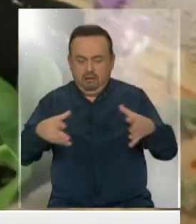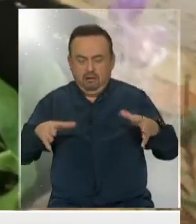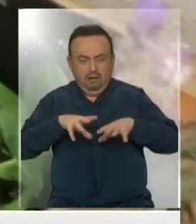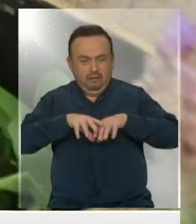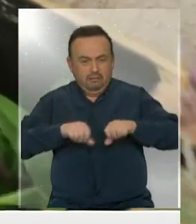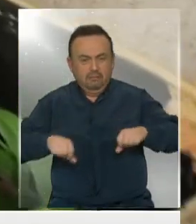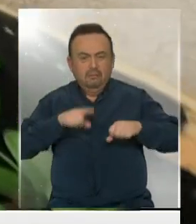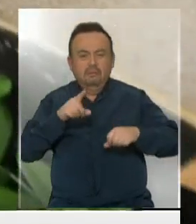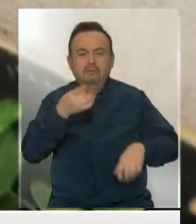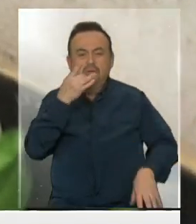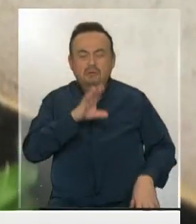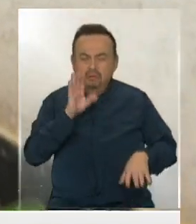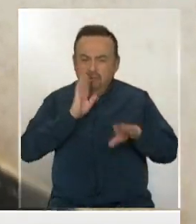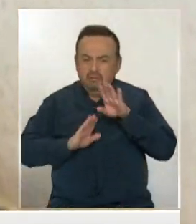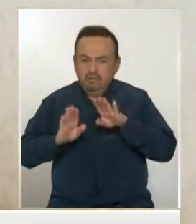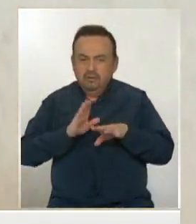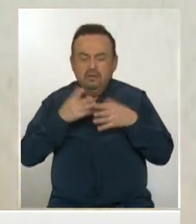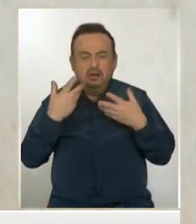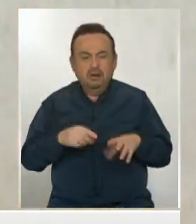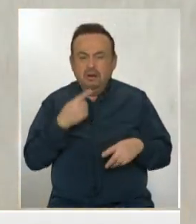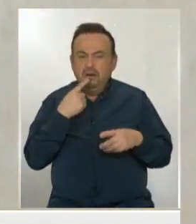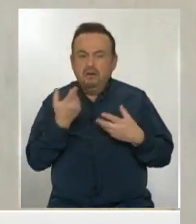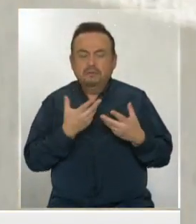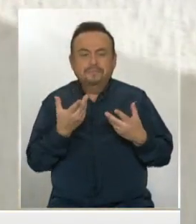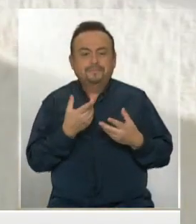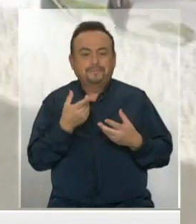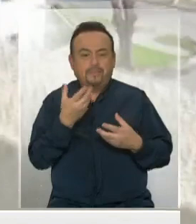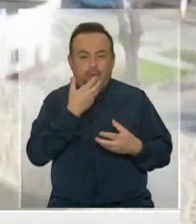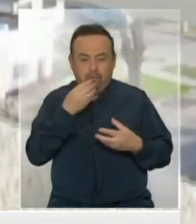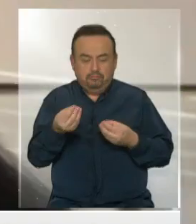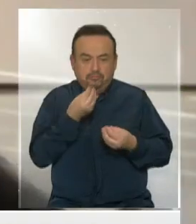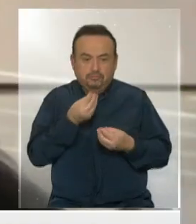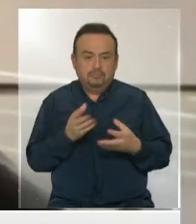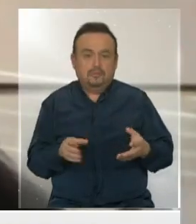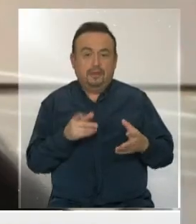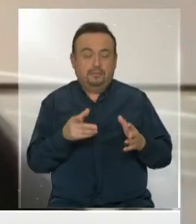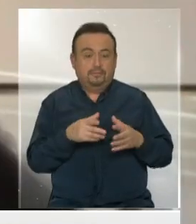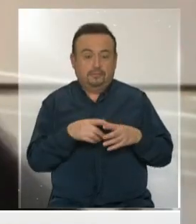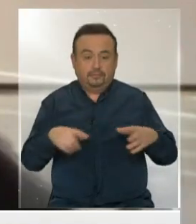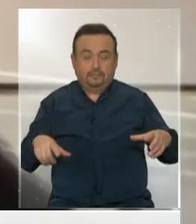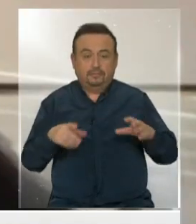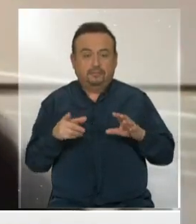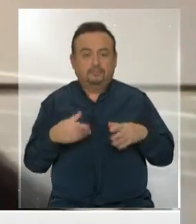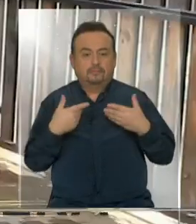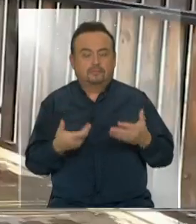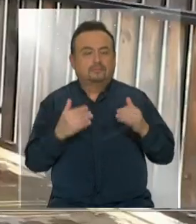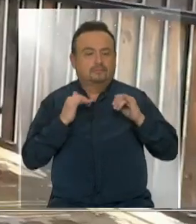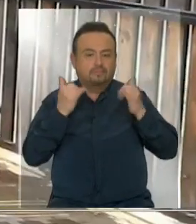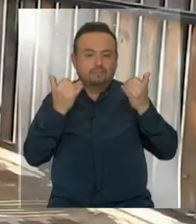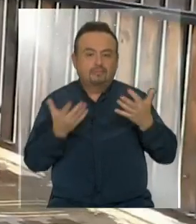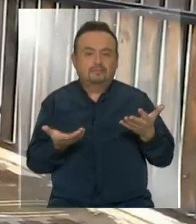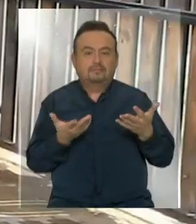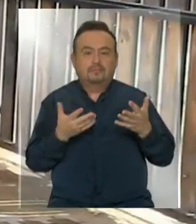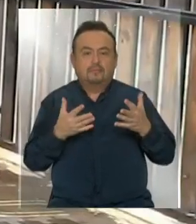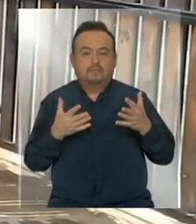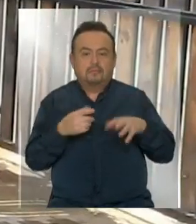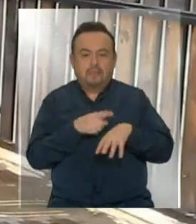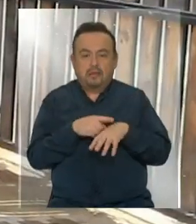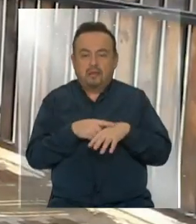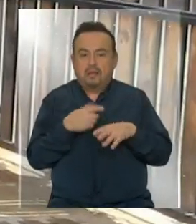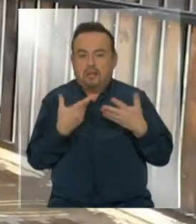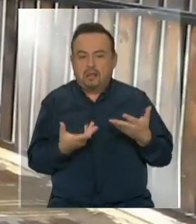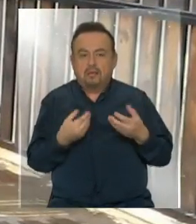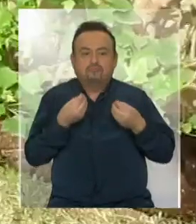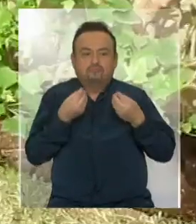hecho, solo debe cuidarlo y consumir sus frutos. Una huerta te entrega entretención, ocupación, te